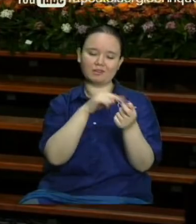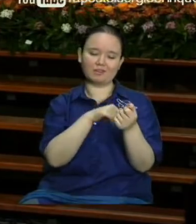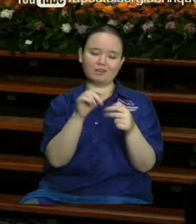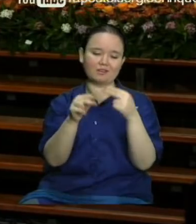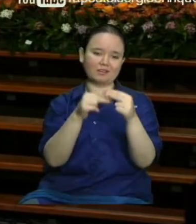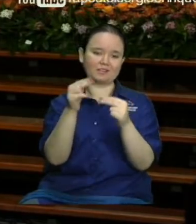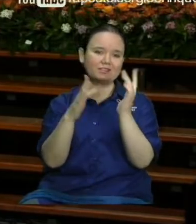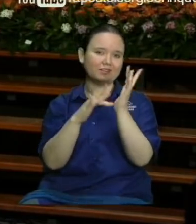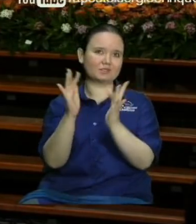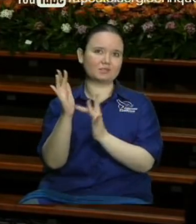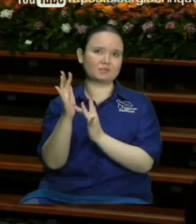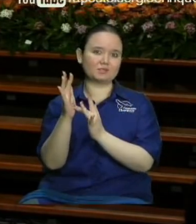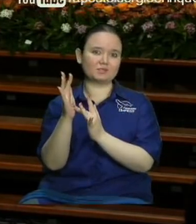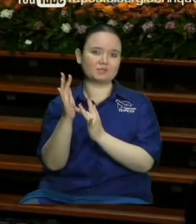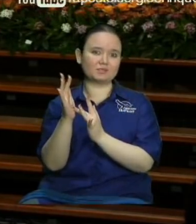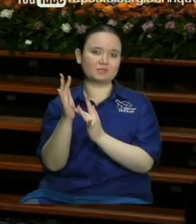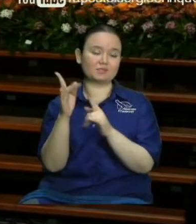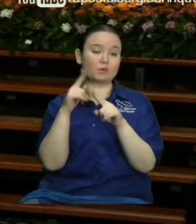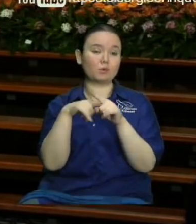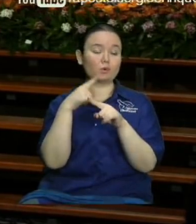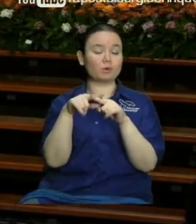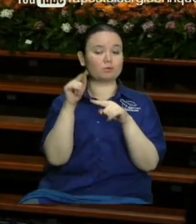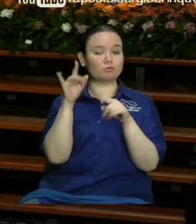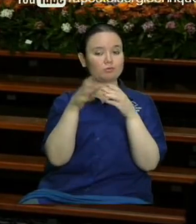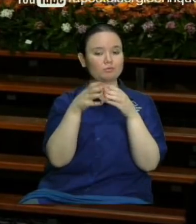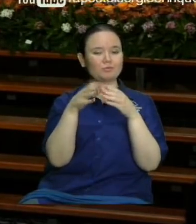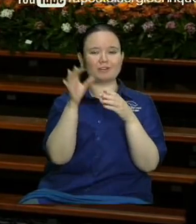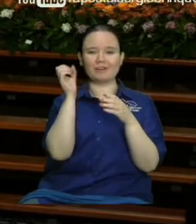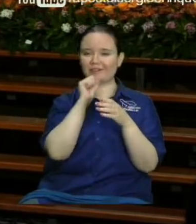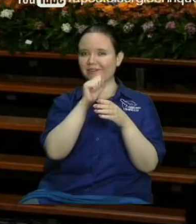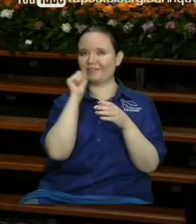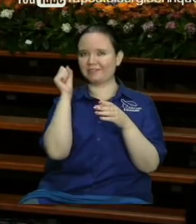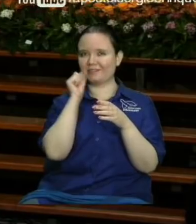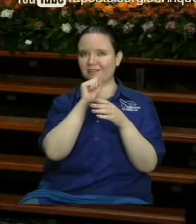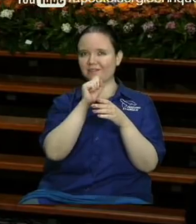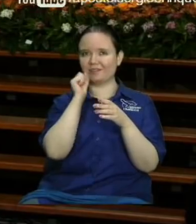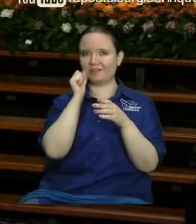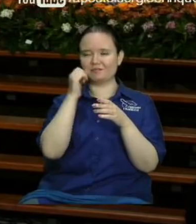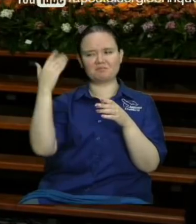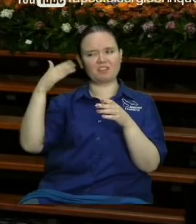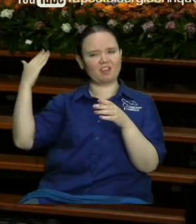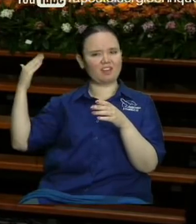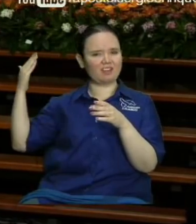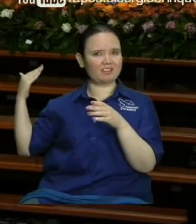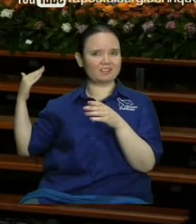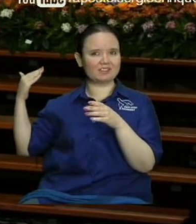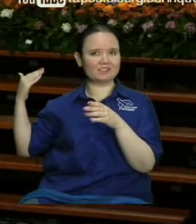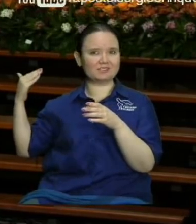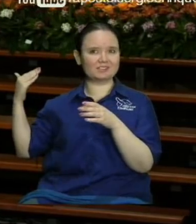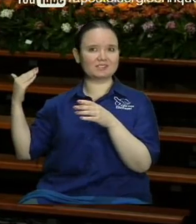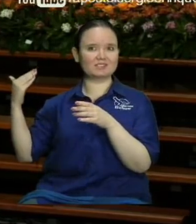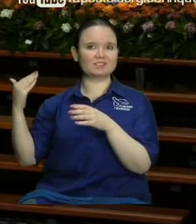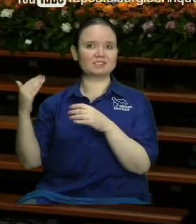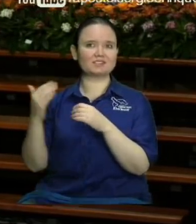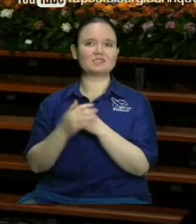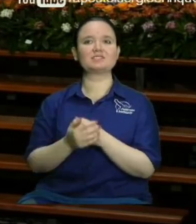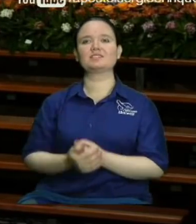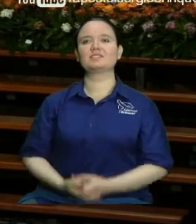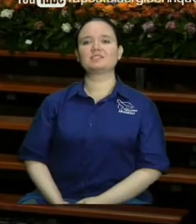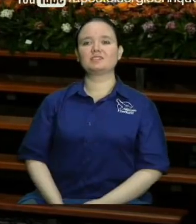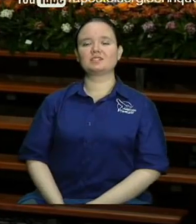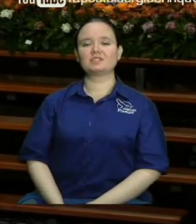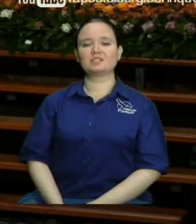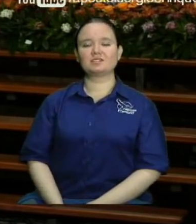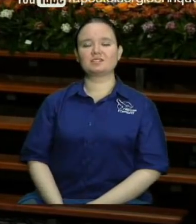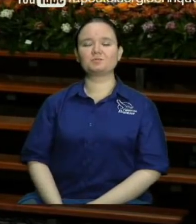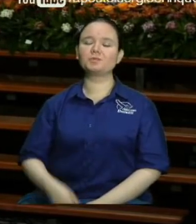Cuando nuestros chicos aún no tocaban, ¿verdad? Sino que era así como, no sé cuál era el género,